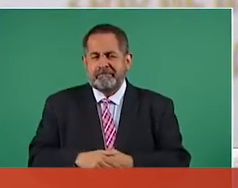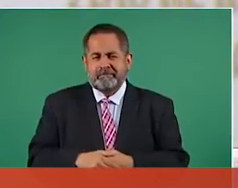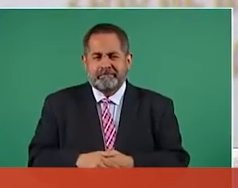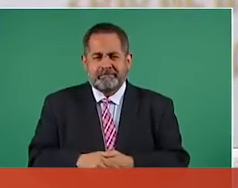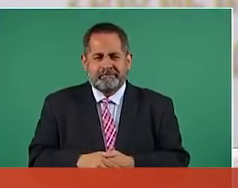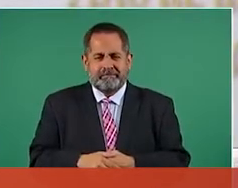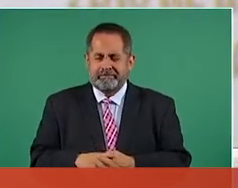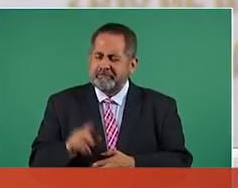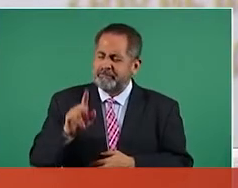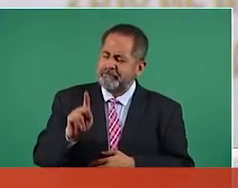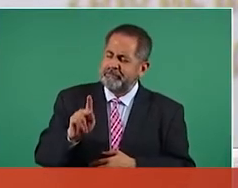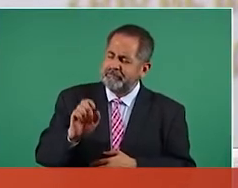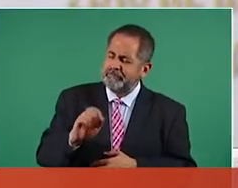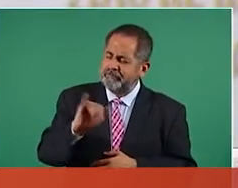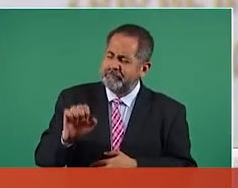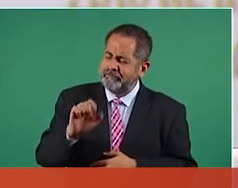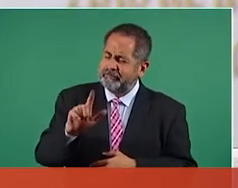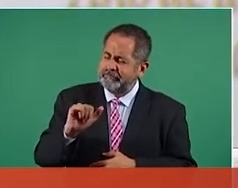Pejelic.